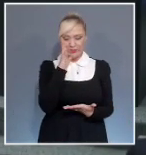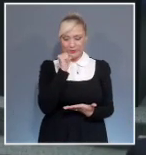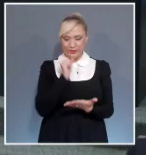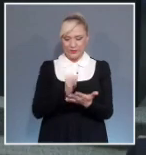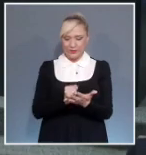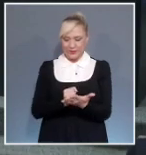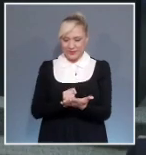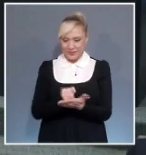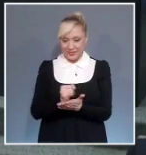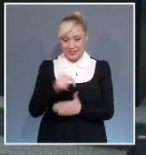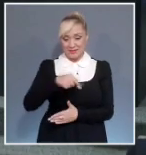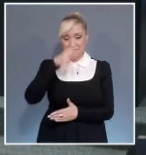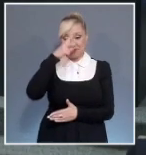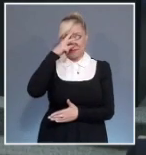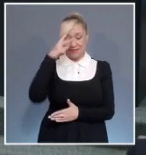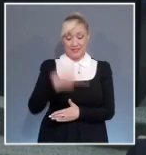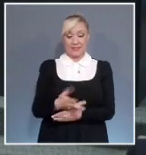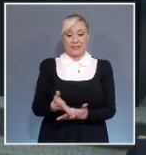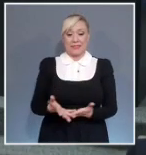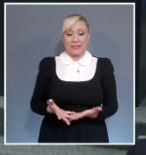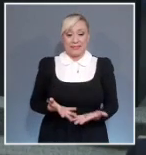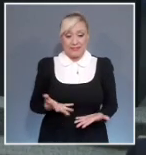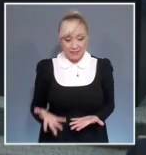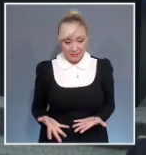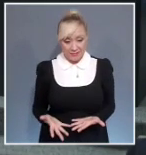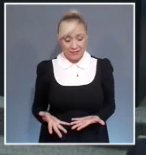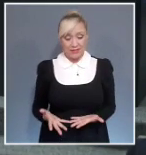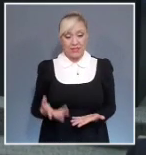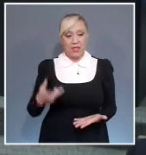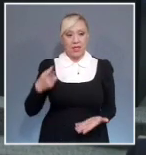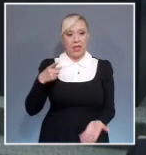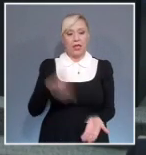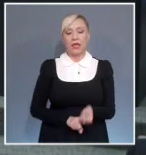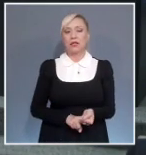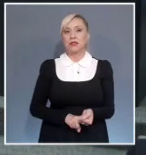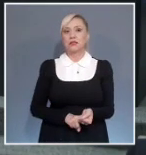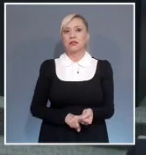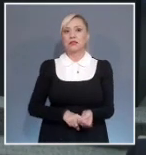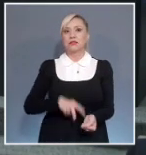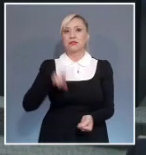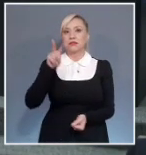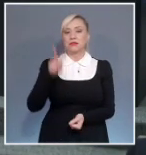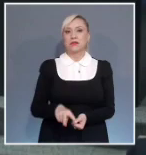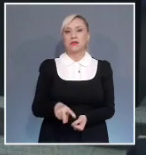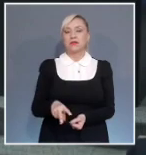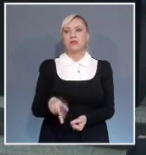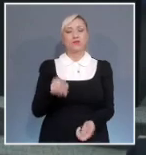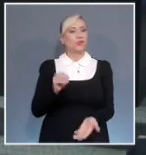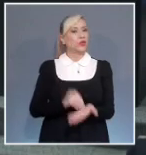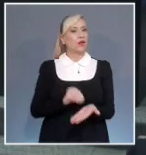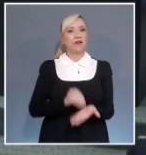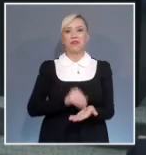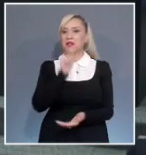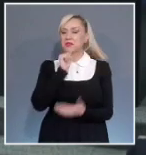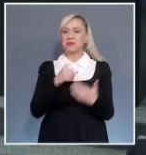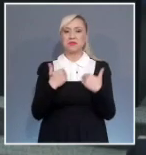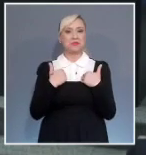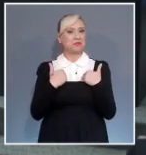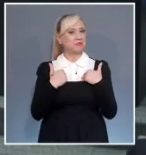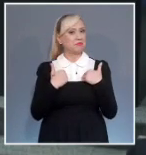país, sino que es un asunto muy discutido y todavía muy